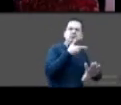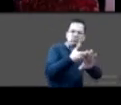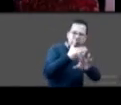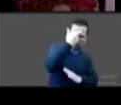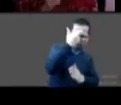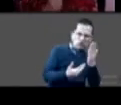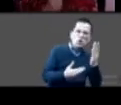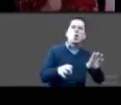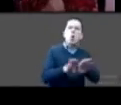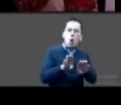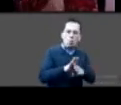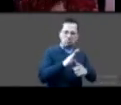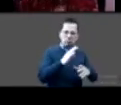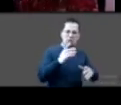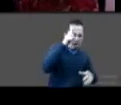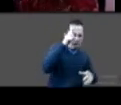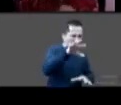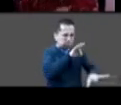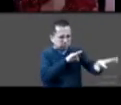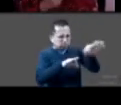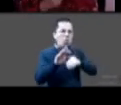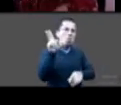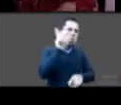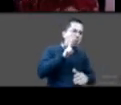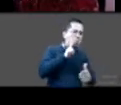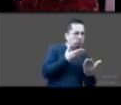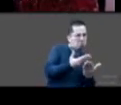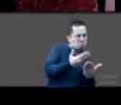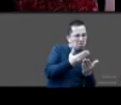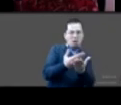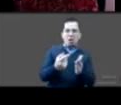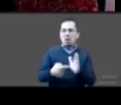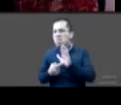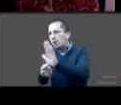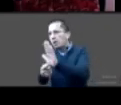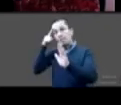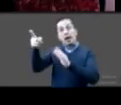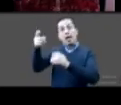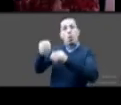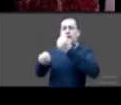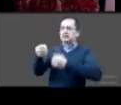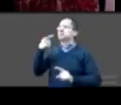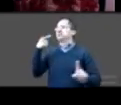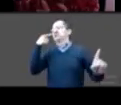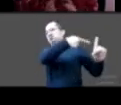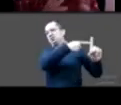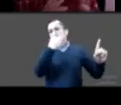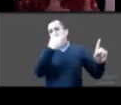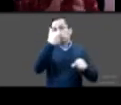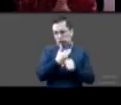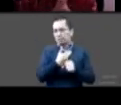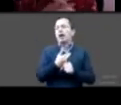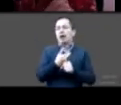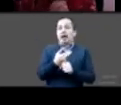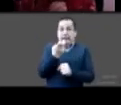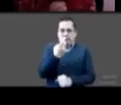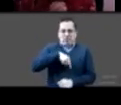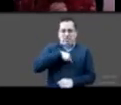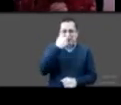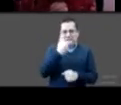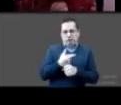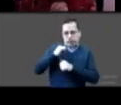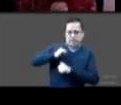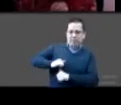a convencer a los jueces que esta persona es responsable. Pero también queremos con esta nueva